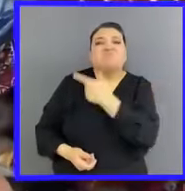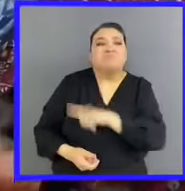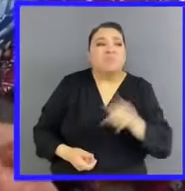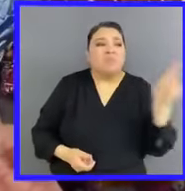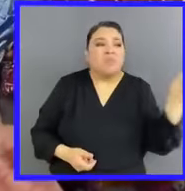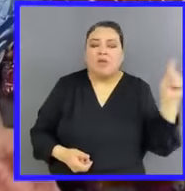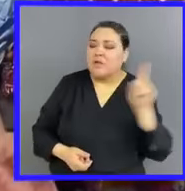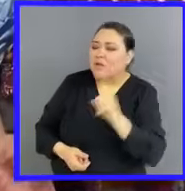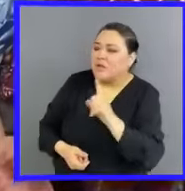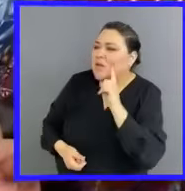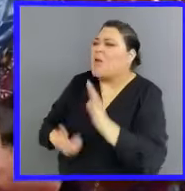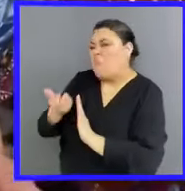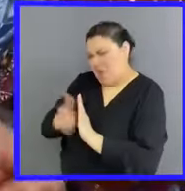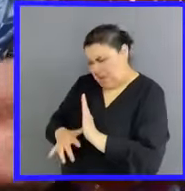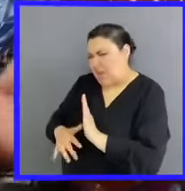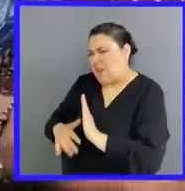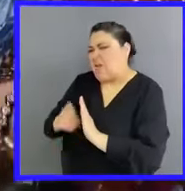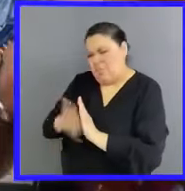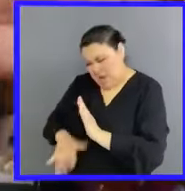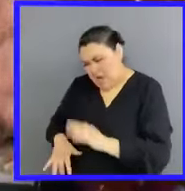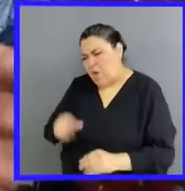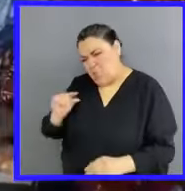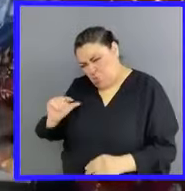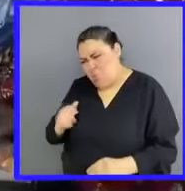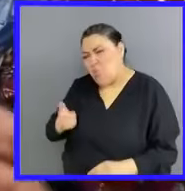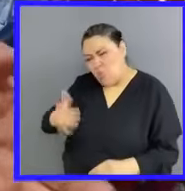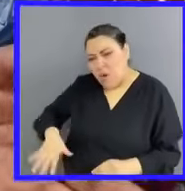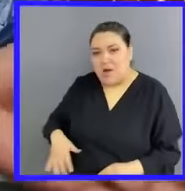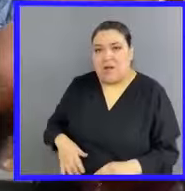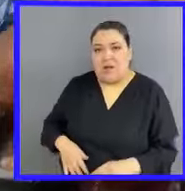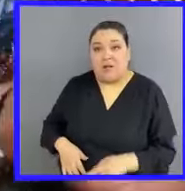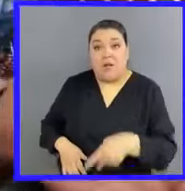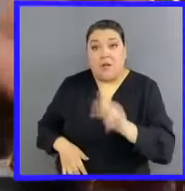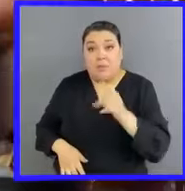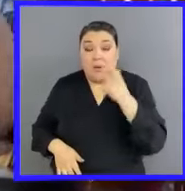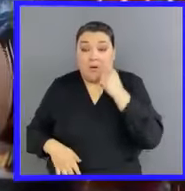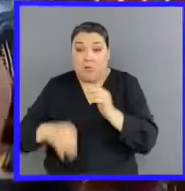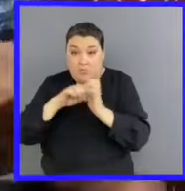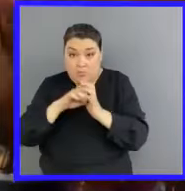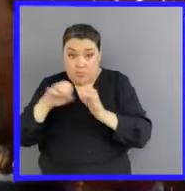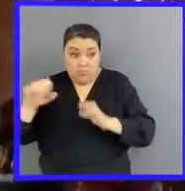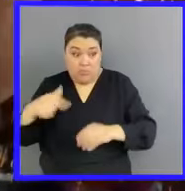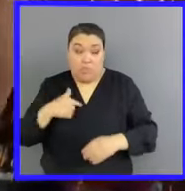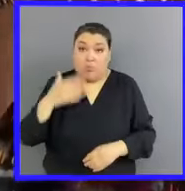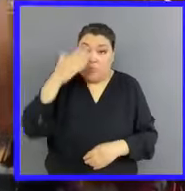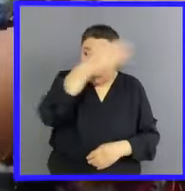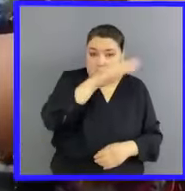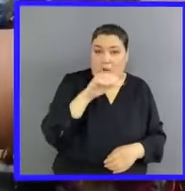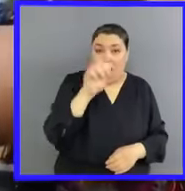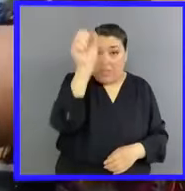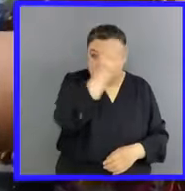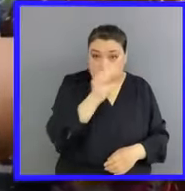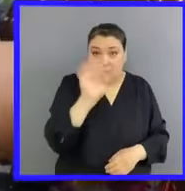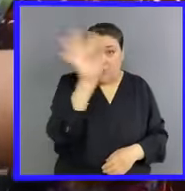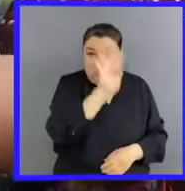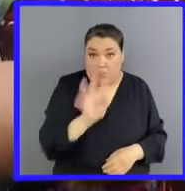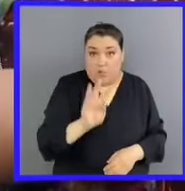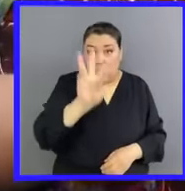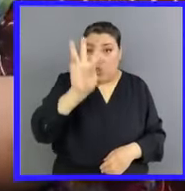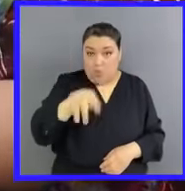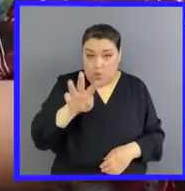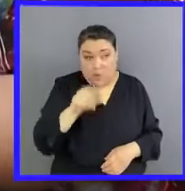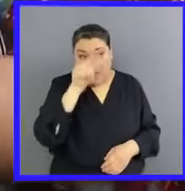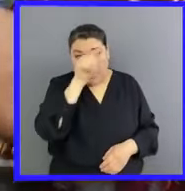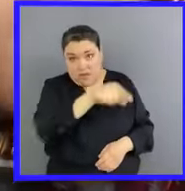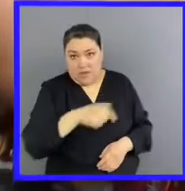regatear y cuando va uno al Soriana, Walmart, ahí